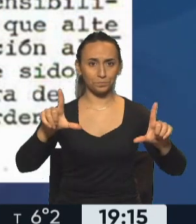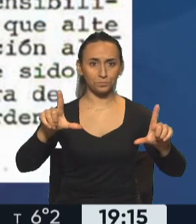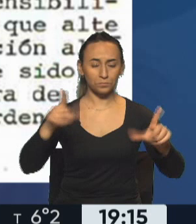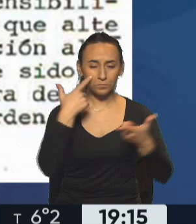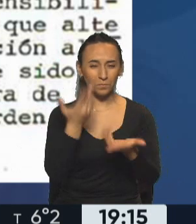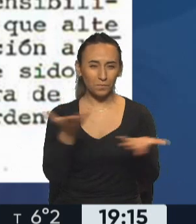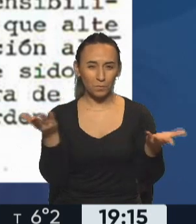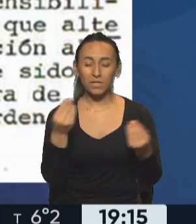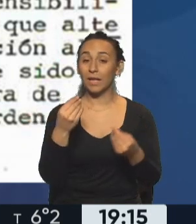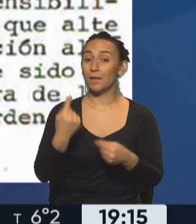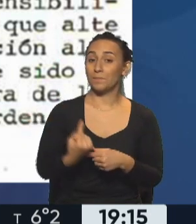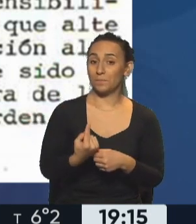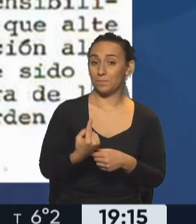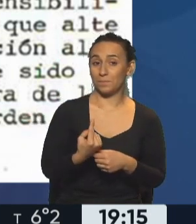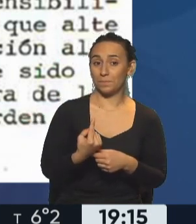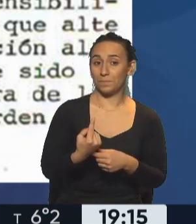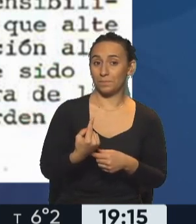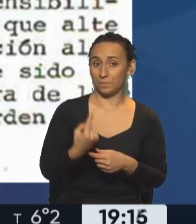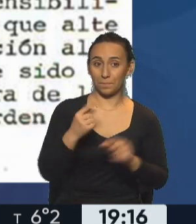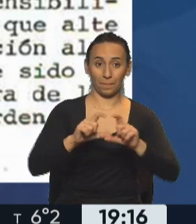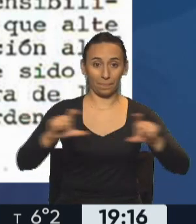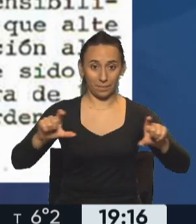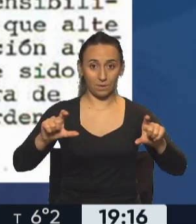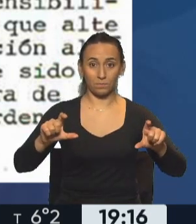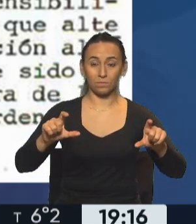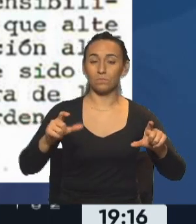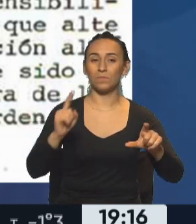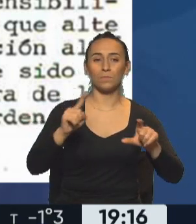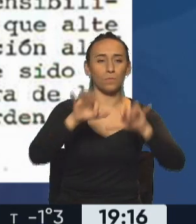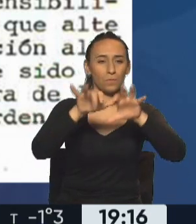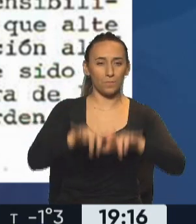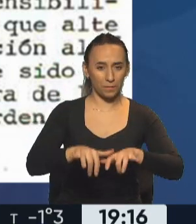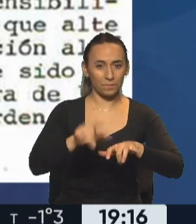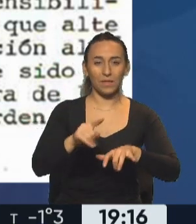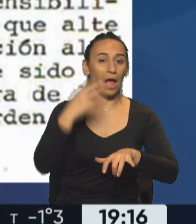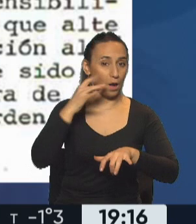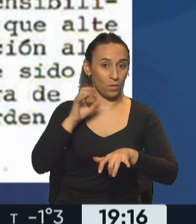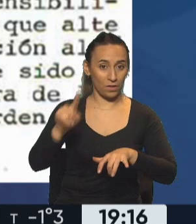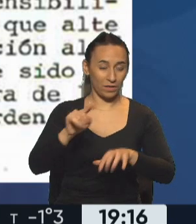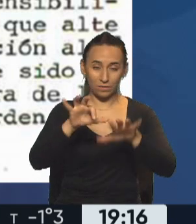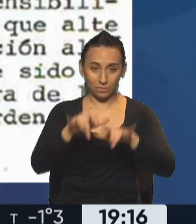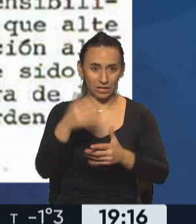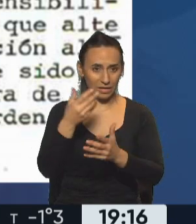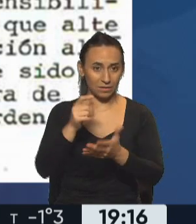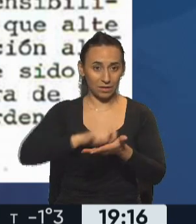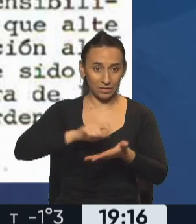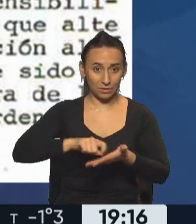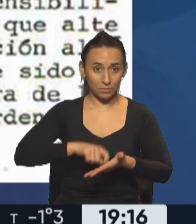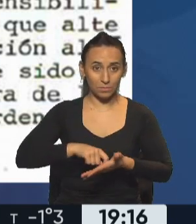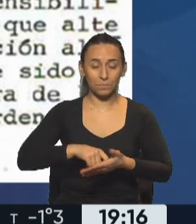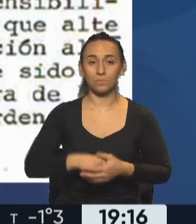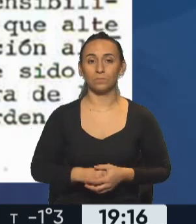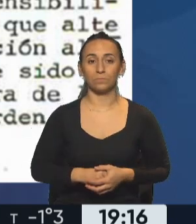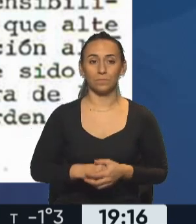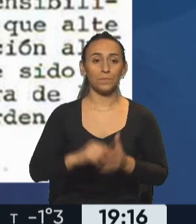cuenta de que, en primer lugar, las Ahí. fallas de la oportunidad que escribía, por supuesto, el abuelo. Ahí Estamos en el hablando del punto- teniente general Rattenbach.